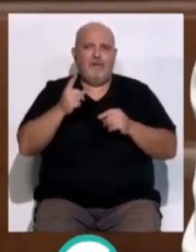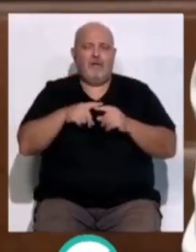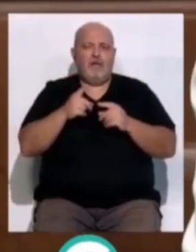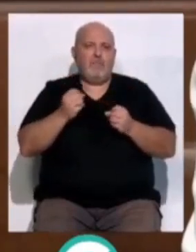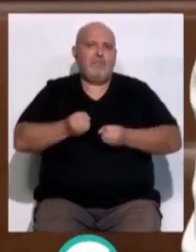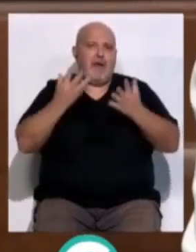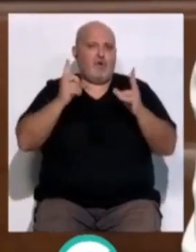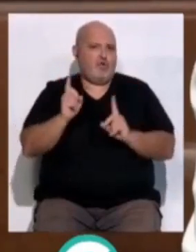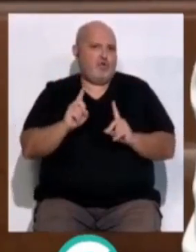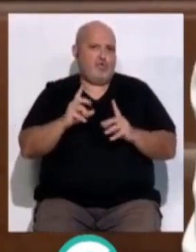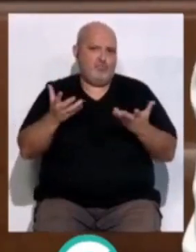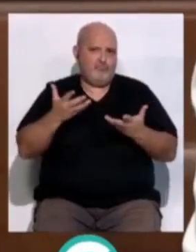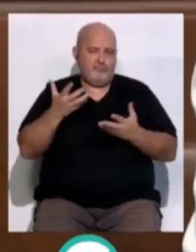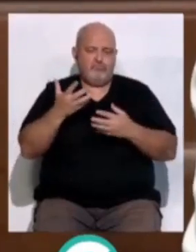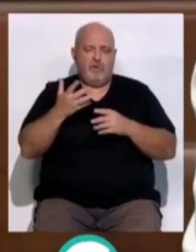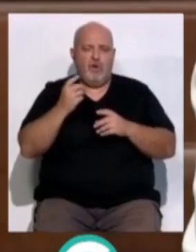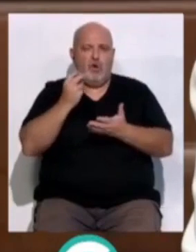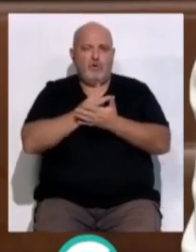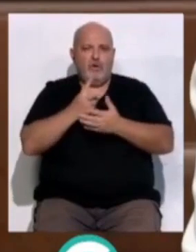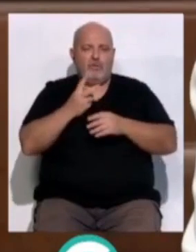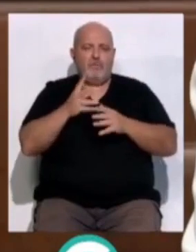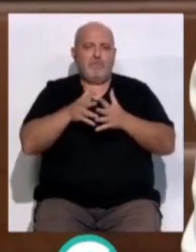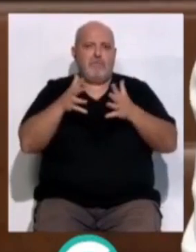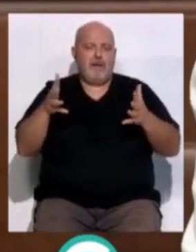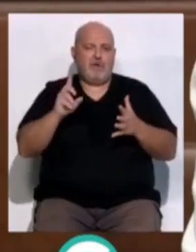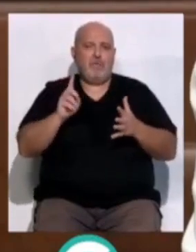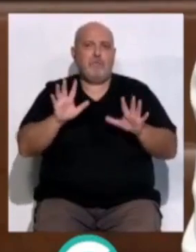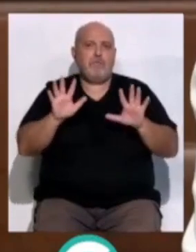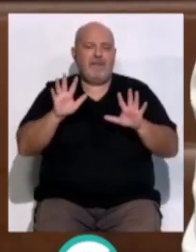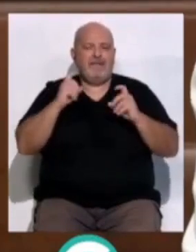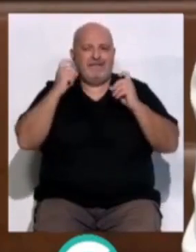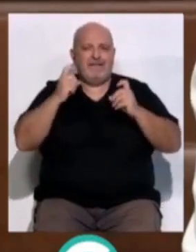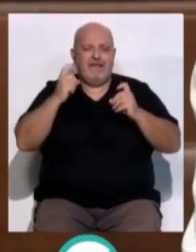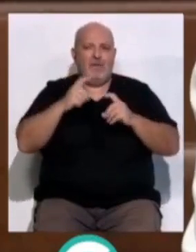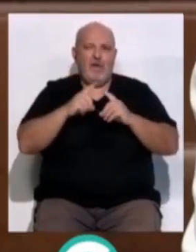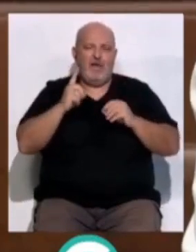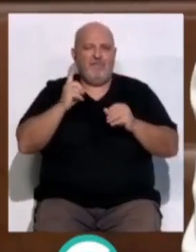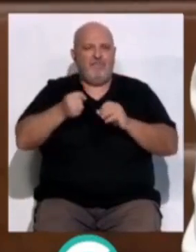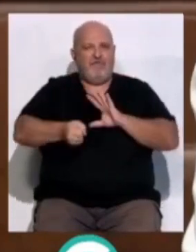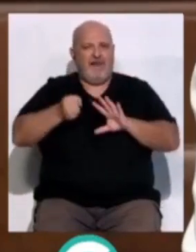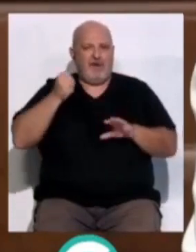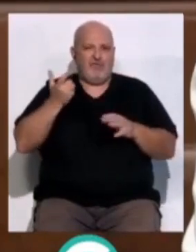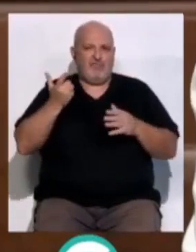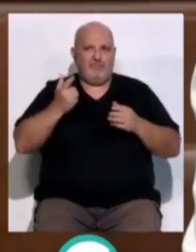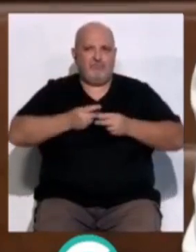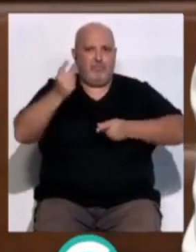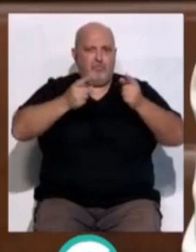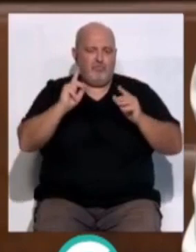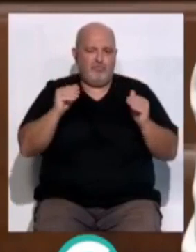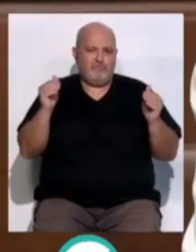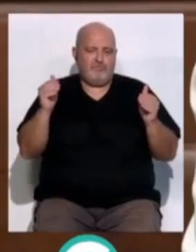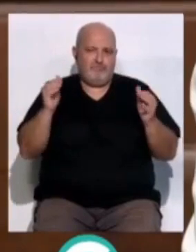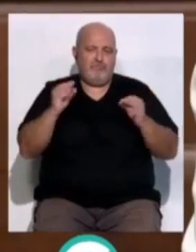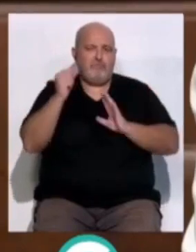en ningún momento, ni vamos a revertir y que haya más crecimientos. Pero sí creo que tenemos que frenar esa curva de la despoblación. ¿Y cómo lo hacemos?